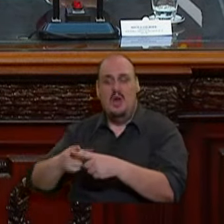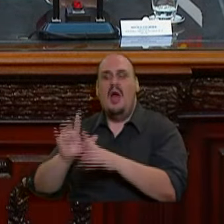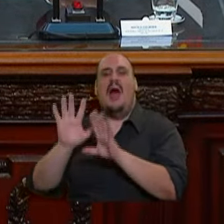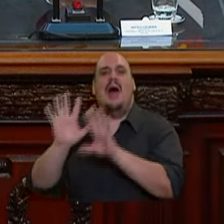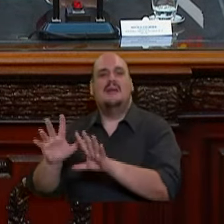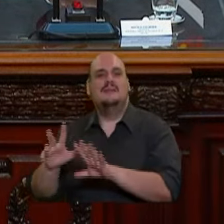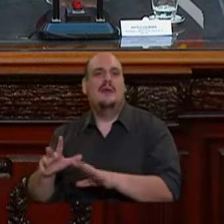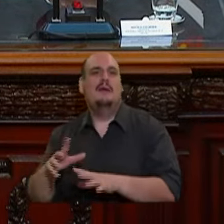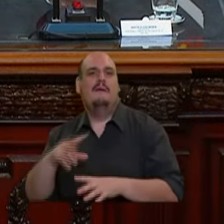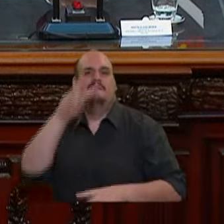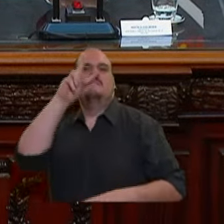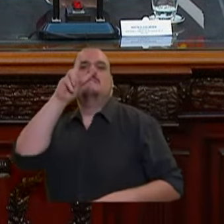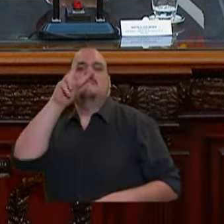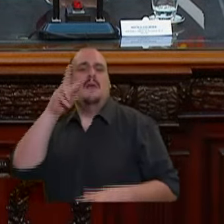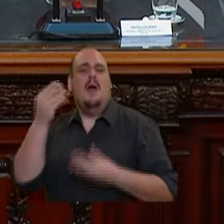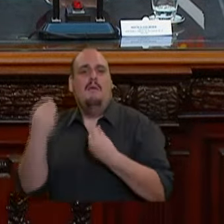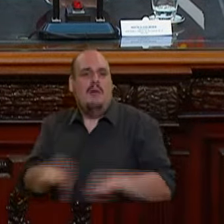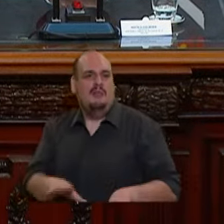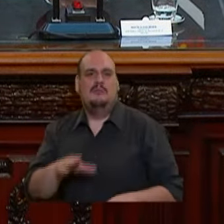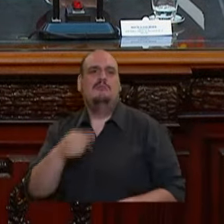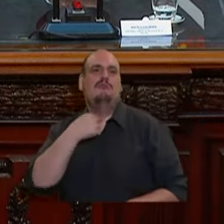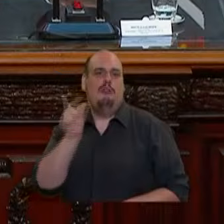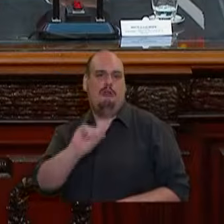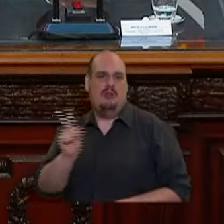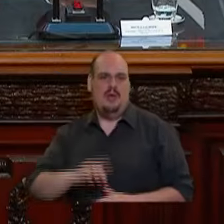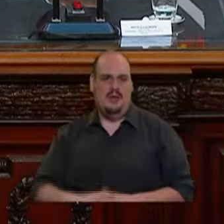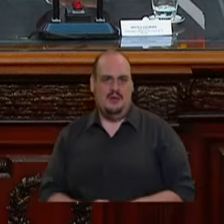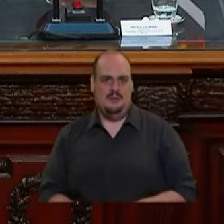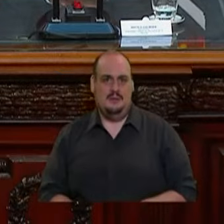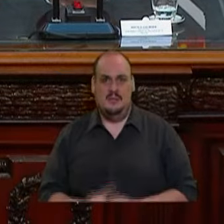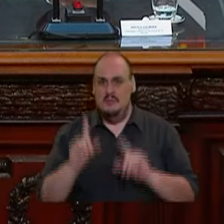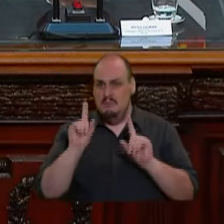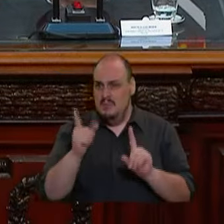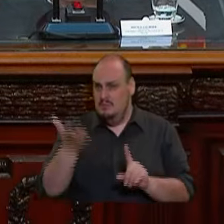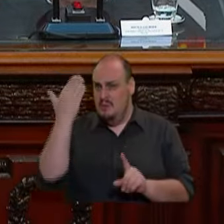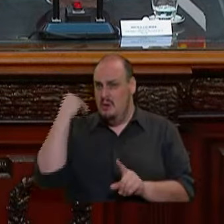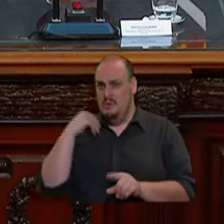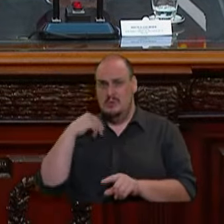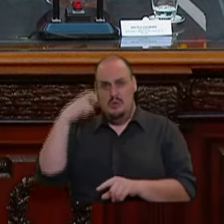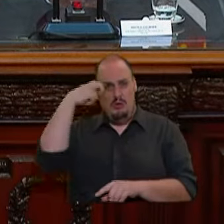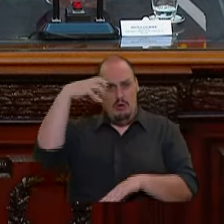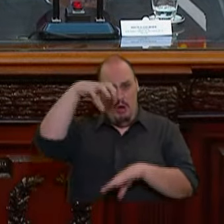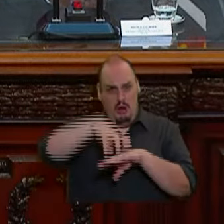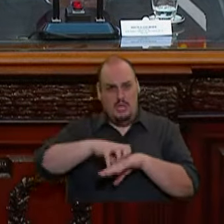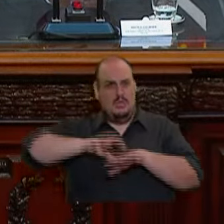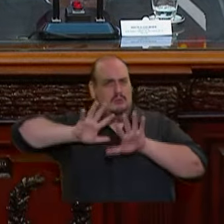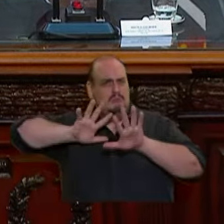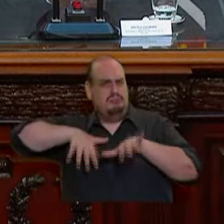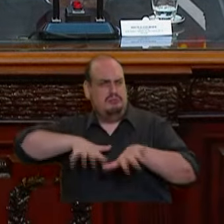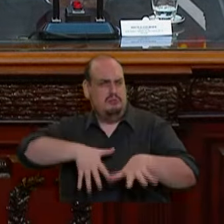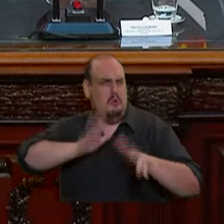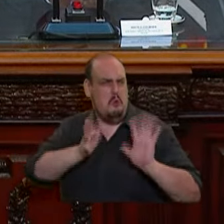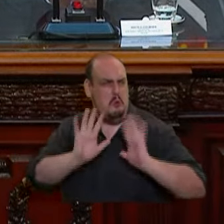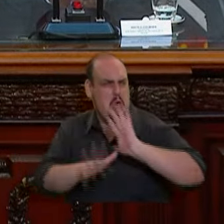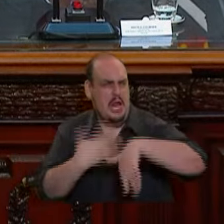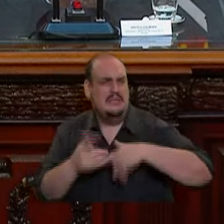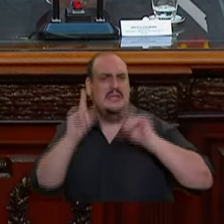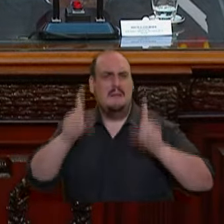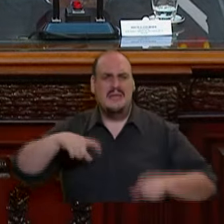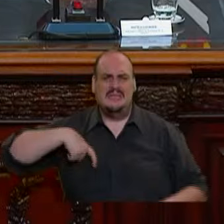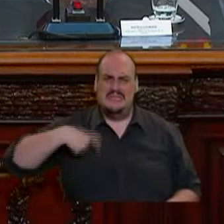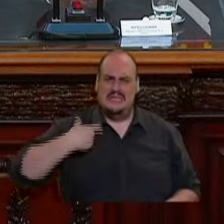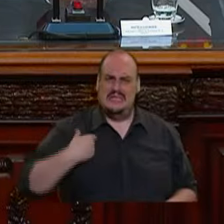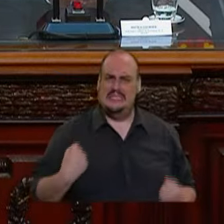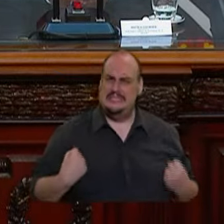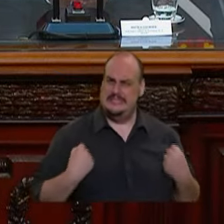los privilegios del antiguo régimen. Los vimos en las violentas manifestaciones frente al Congreso, en las declaraciones de los sindicalistas que se